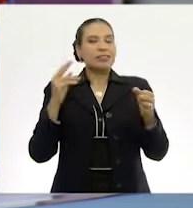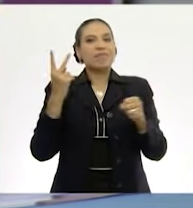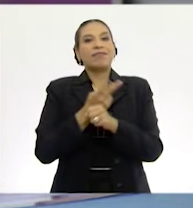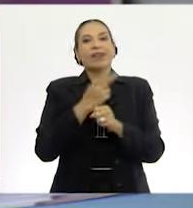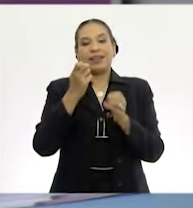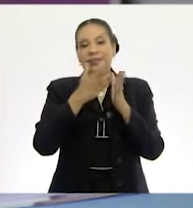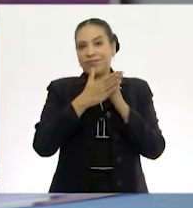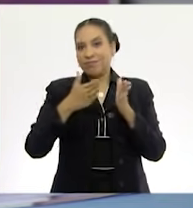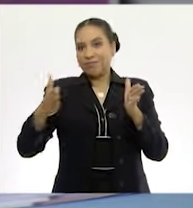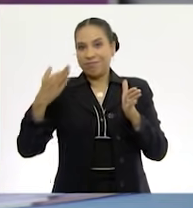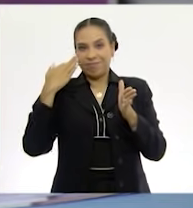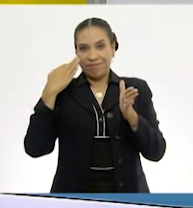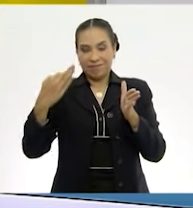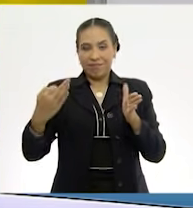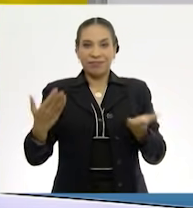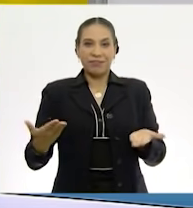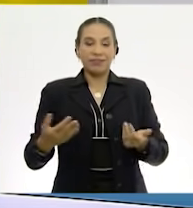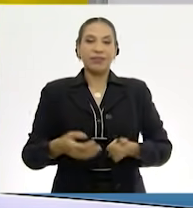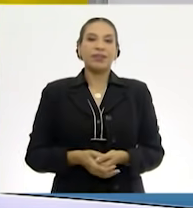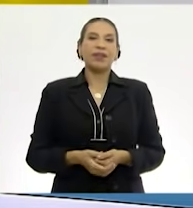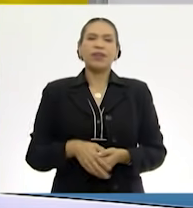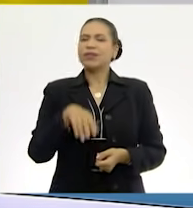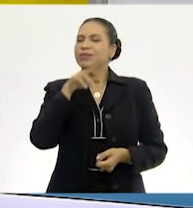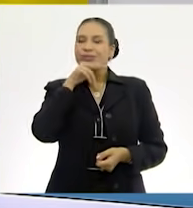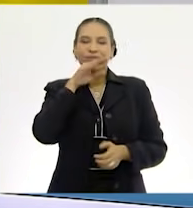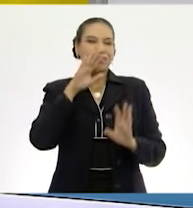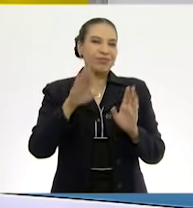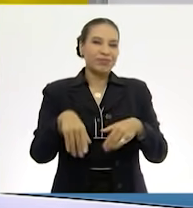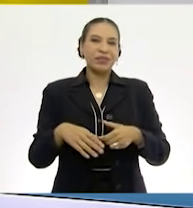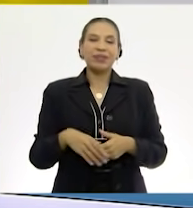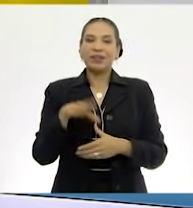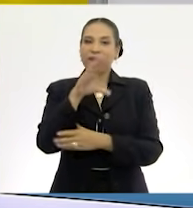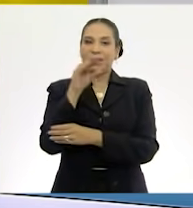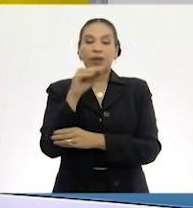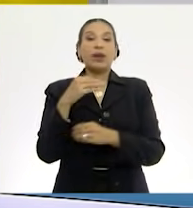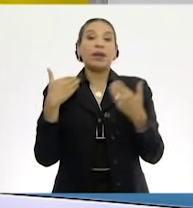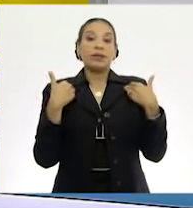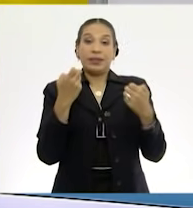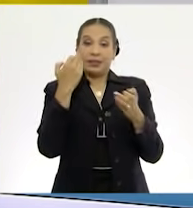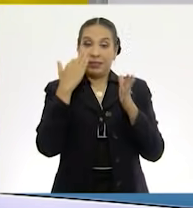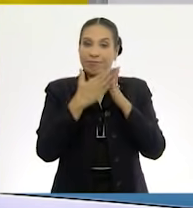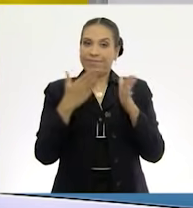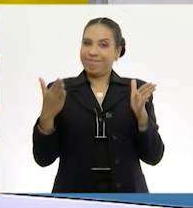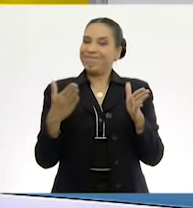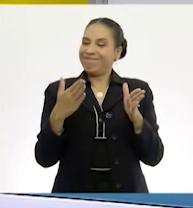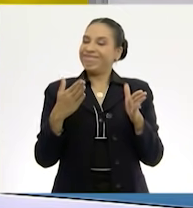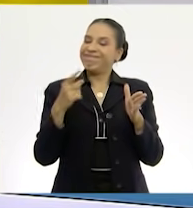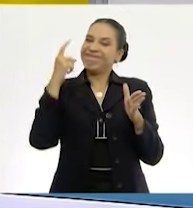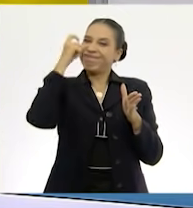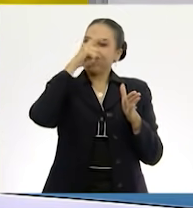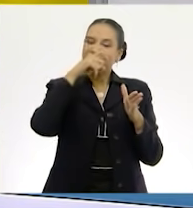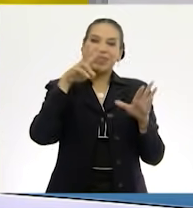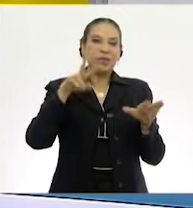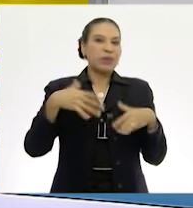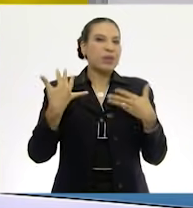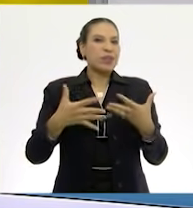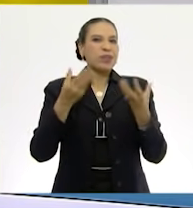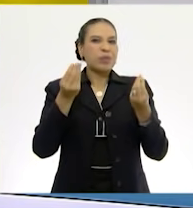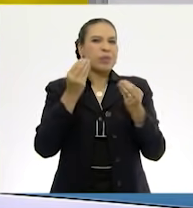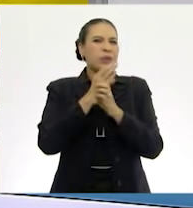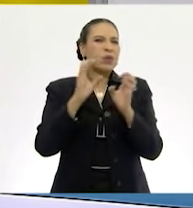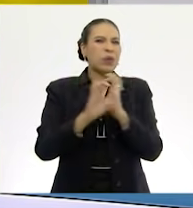sucedió en ese periodo. No te preocupes, Ton. Comprender este periodo es un reto, porque está lleno